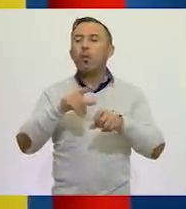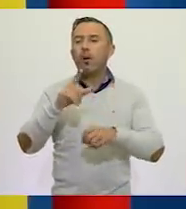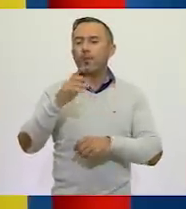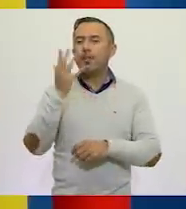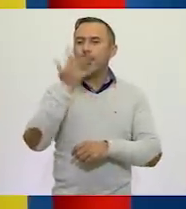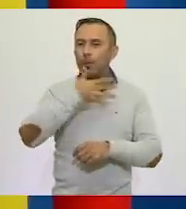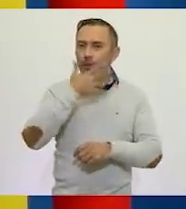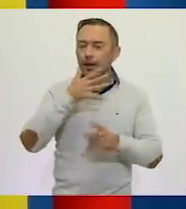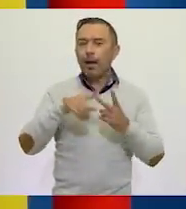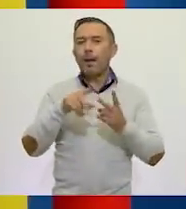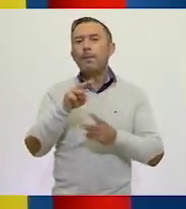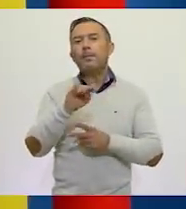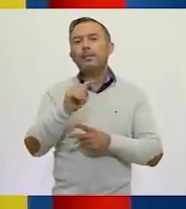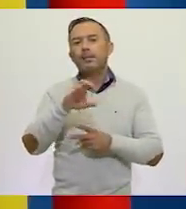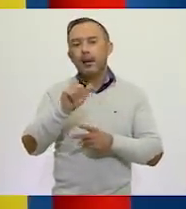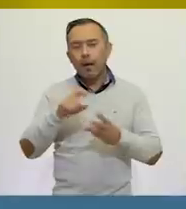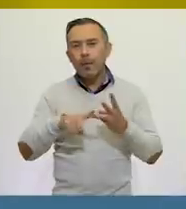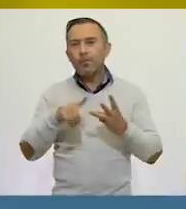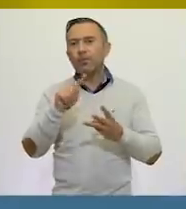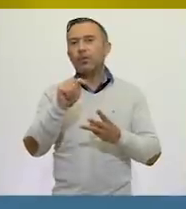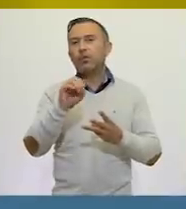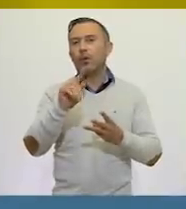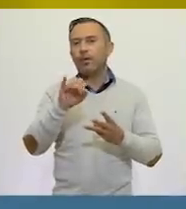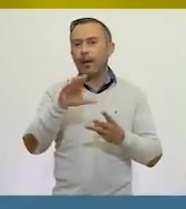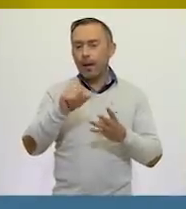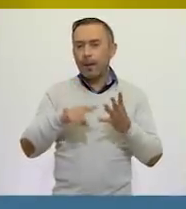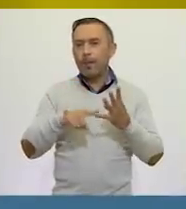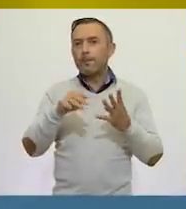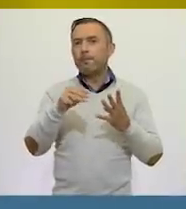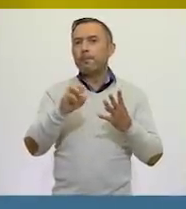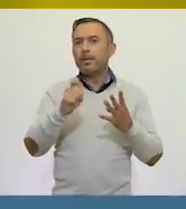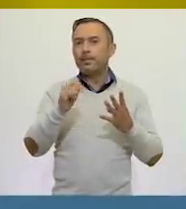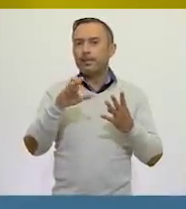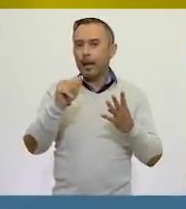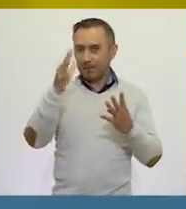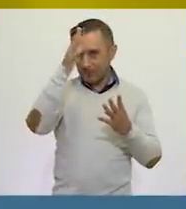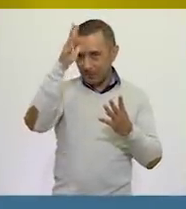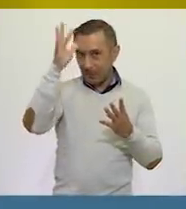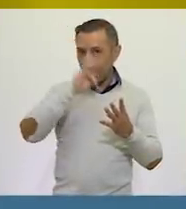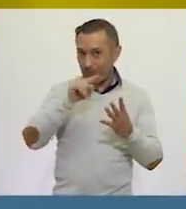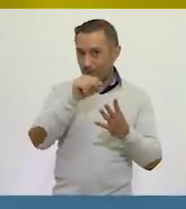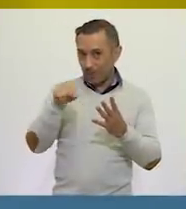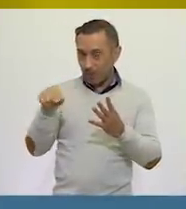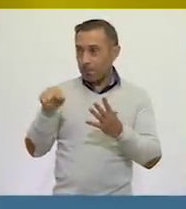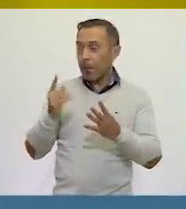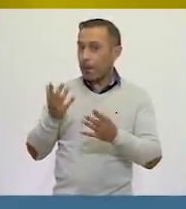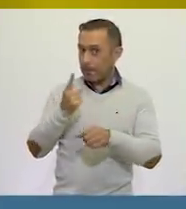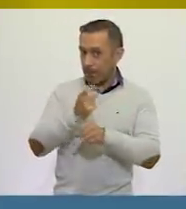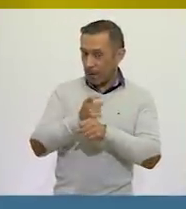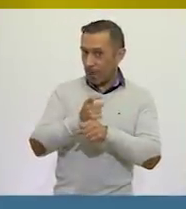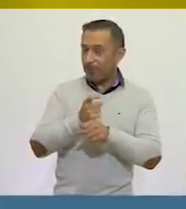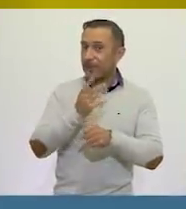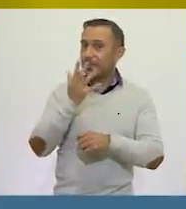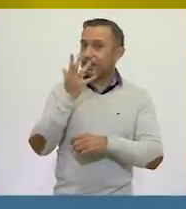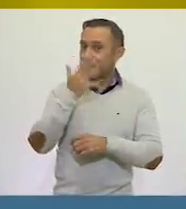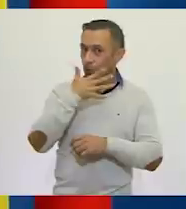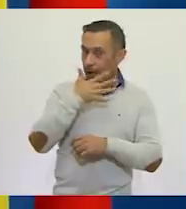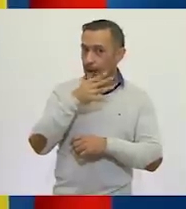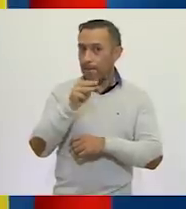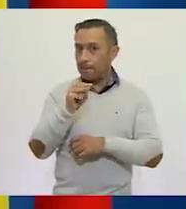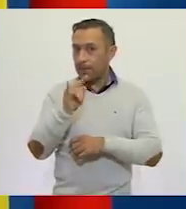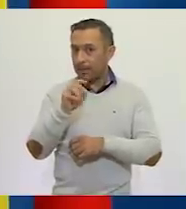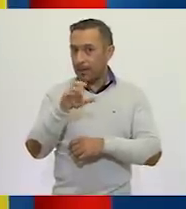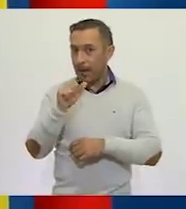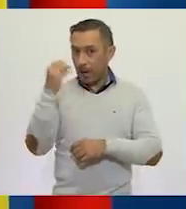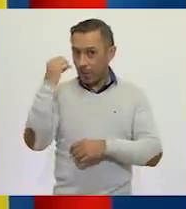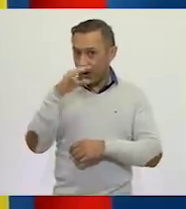mixtecas, toltecas y mexicas. Maestra, ¿le parece si iniciamos con los zapotecas y mixtecas? Me parece una